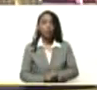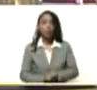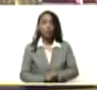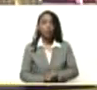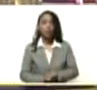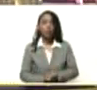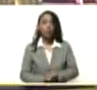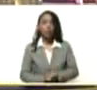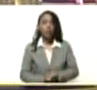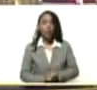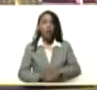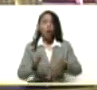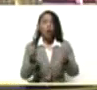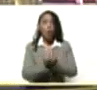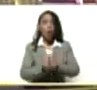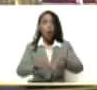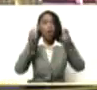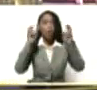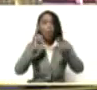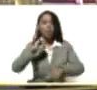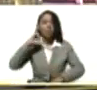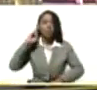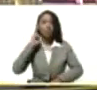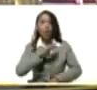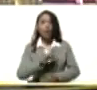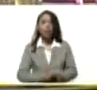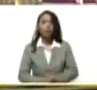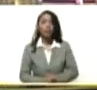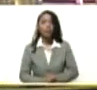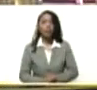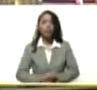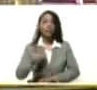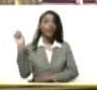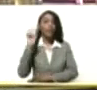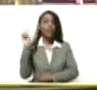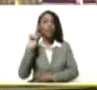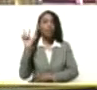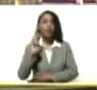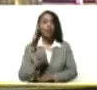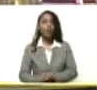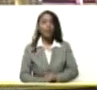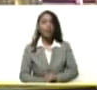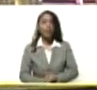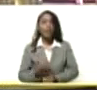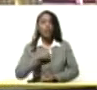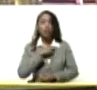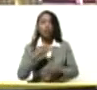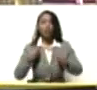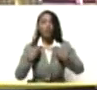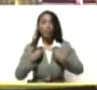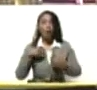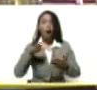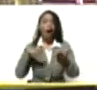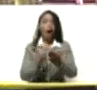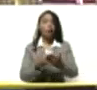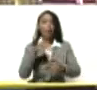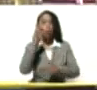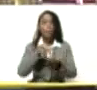con las condiciones históricas de la Venezuela que vivimos hasta el 2014.